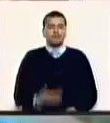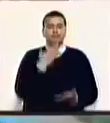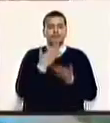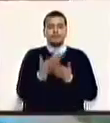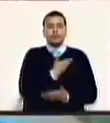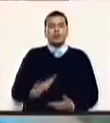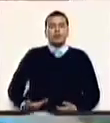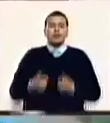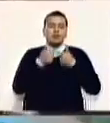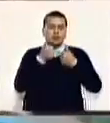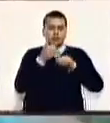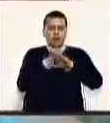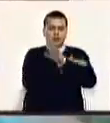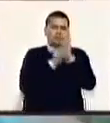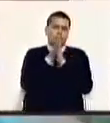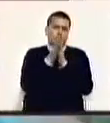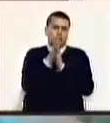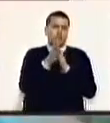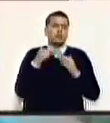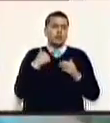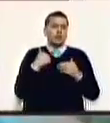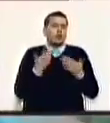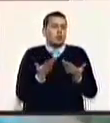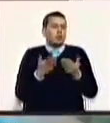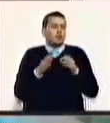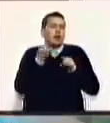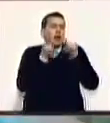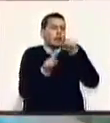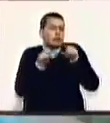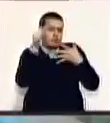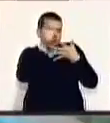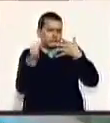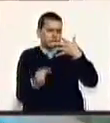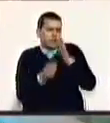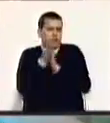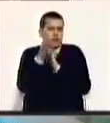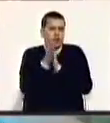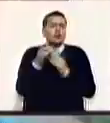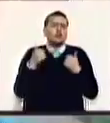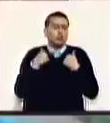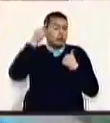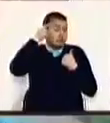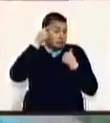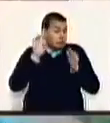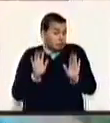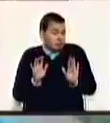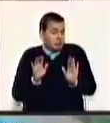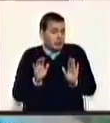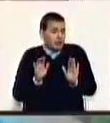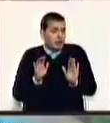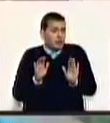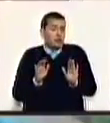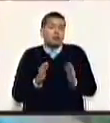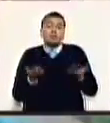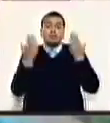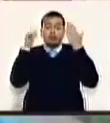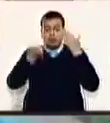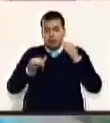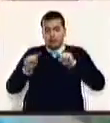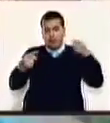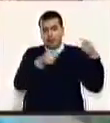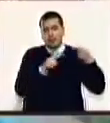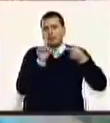Bien, presidente, de todo lo dicho, creo que tendremos que aplicarnos apenas algunos aspectos que yo estimo muy útiles para el